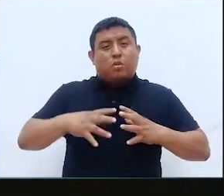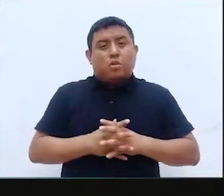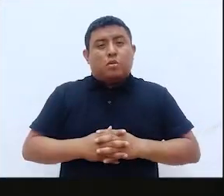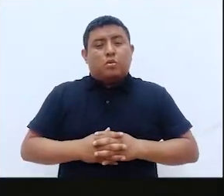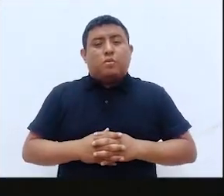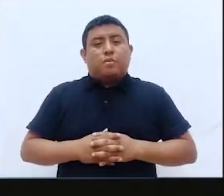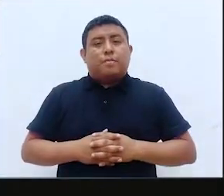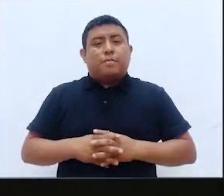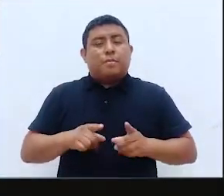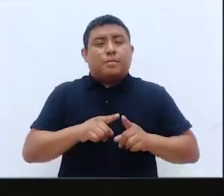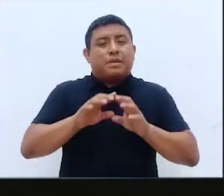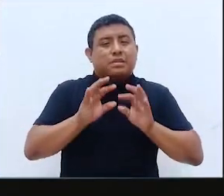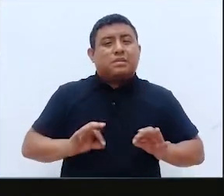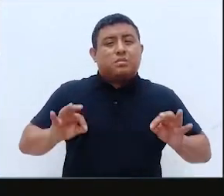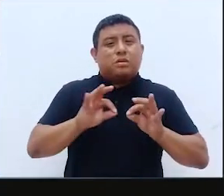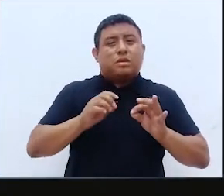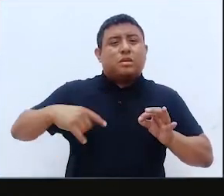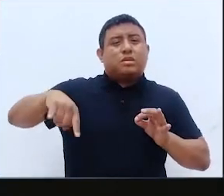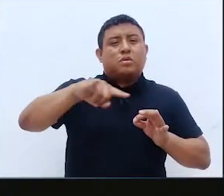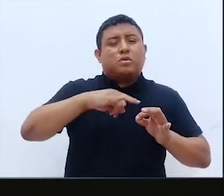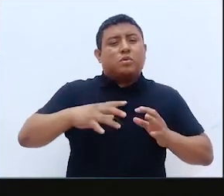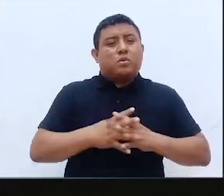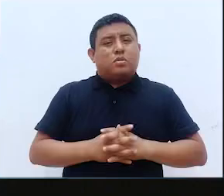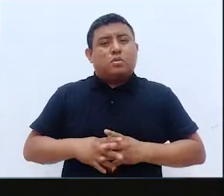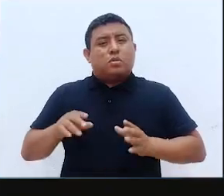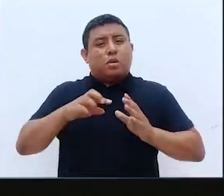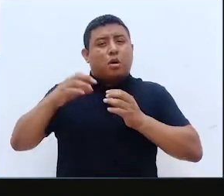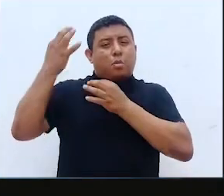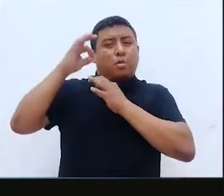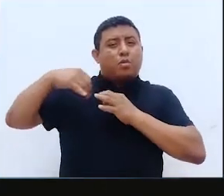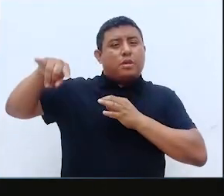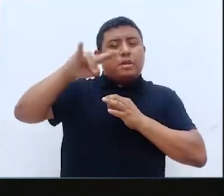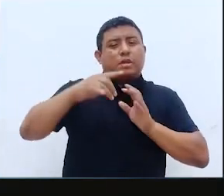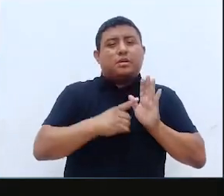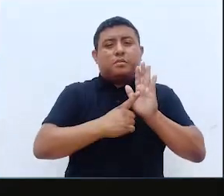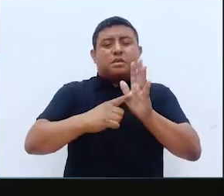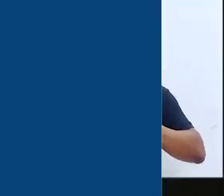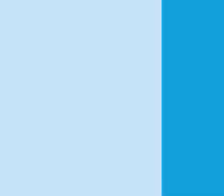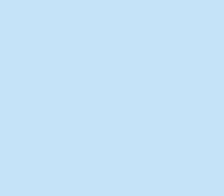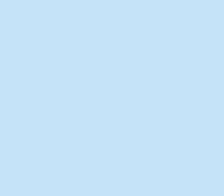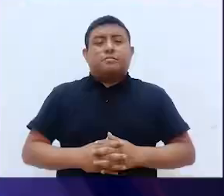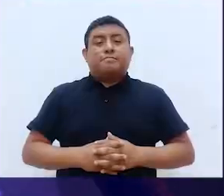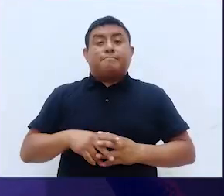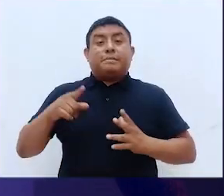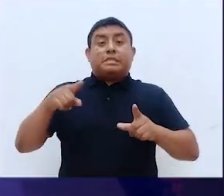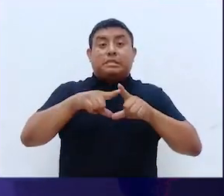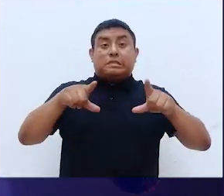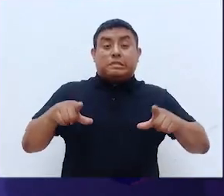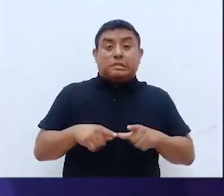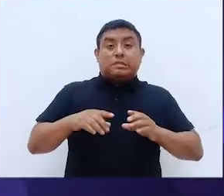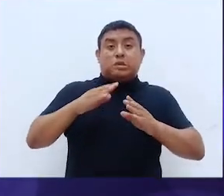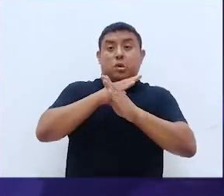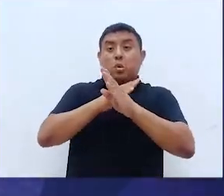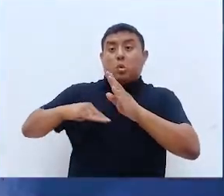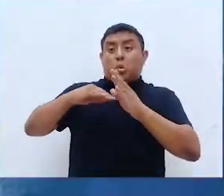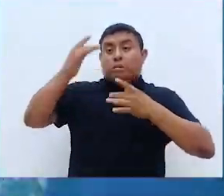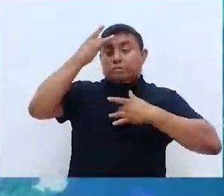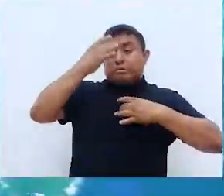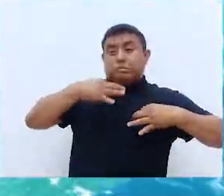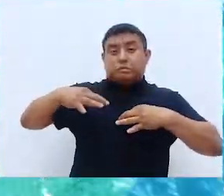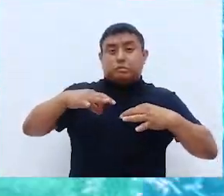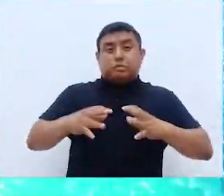de programas de uso optimizado de antimicrobianos con el soporte técnico de vigilancia. En un contexto donde la